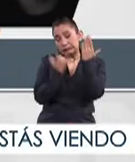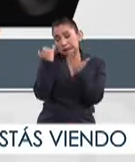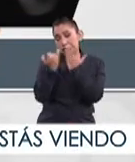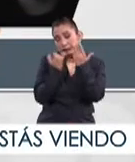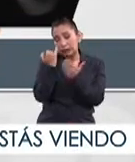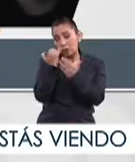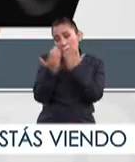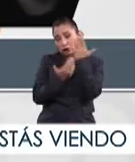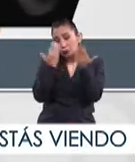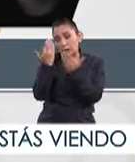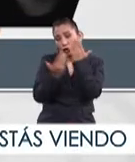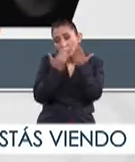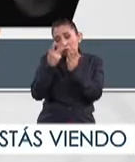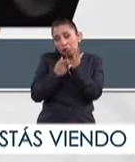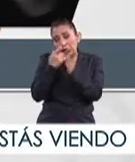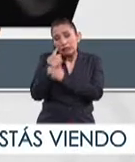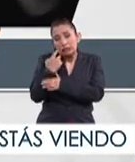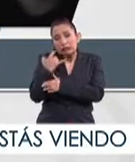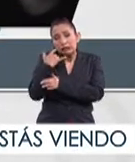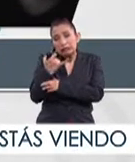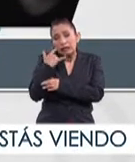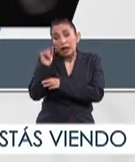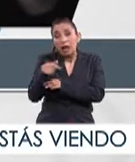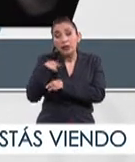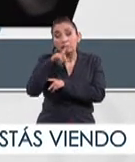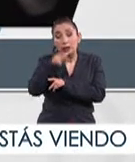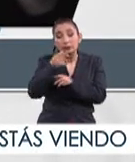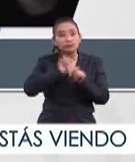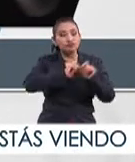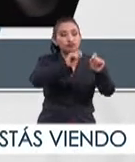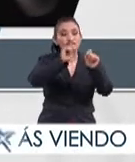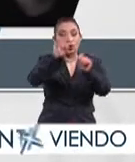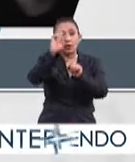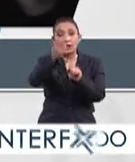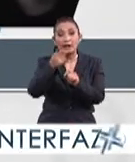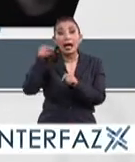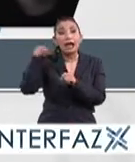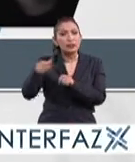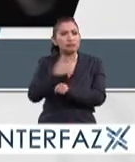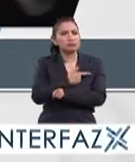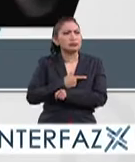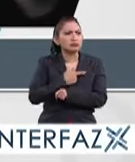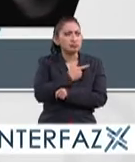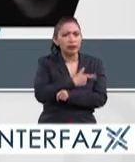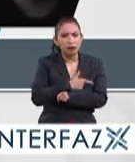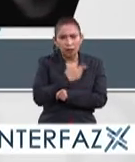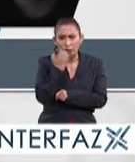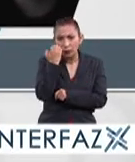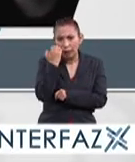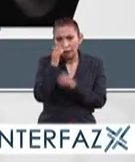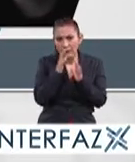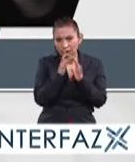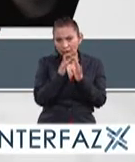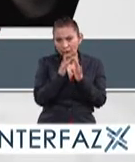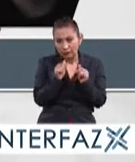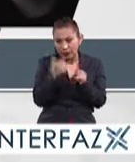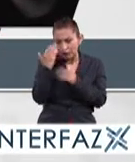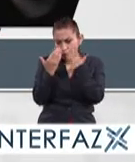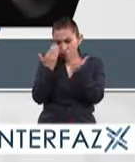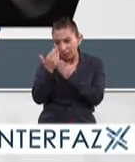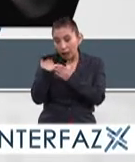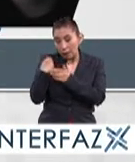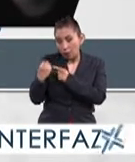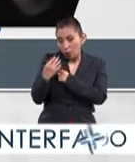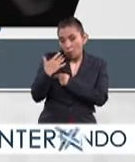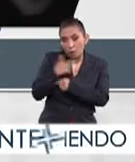de ahí a cada quien nos repartieron a nuestras universidades. Ahí me gustó mucho, en la escuela de francés me gustó mucho, lo que